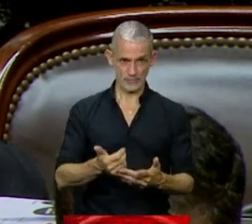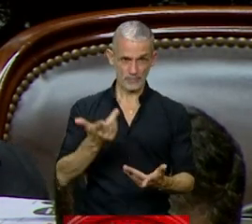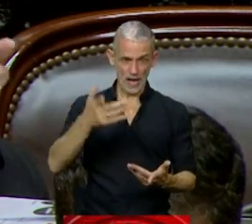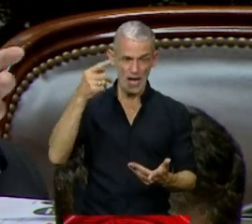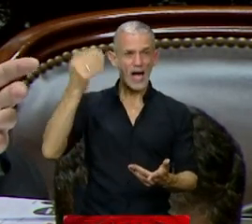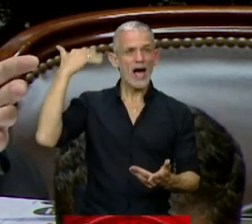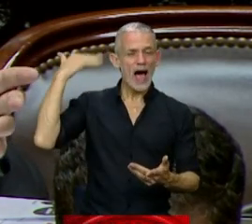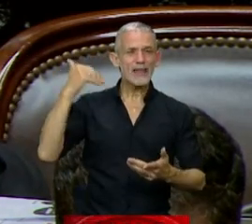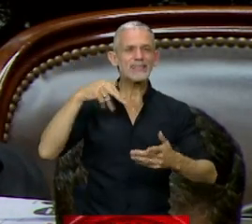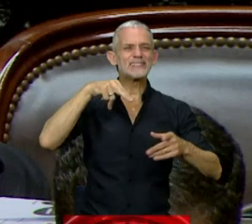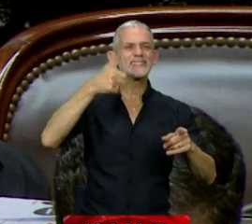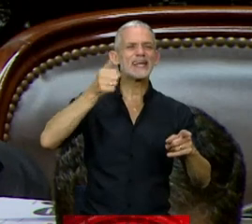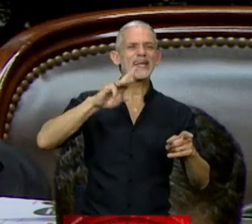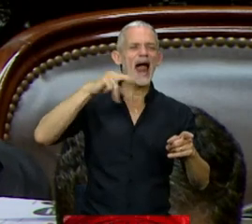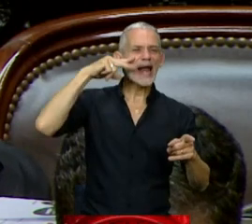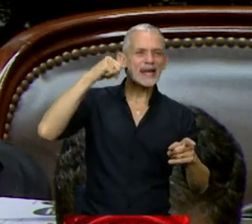Ni aquello fue Narnia,